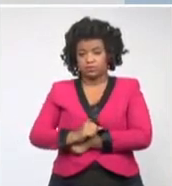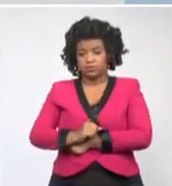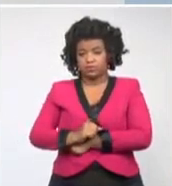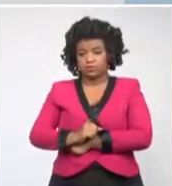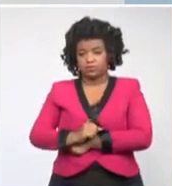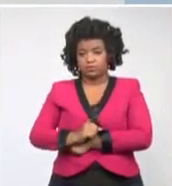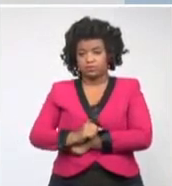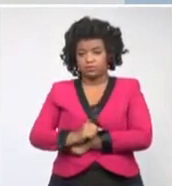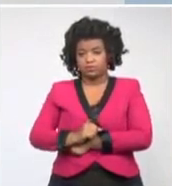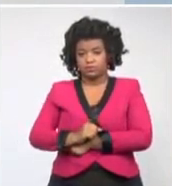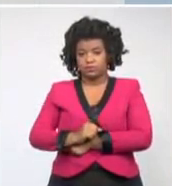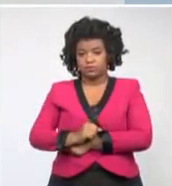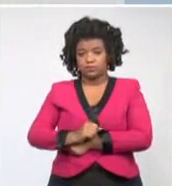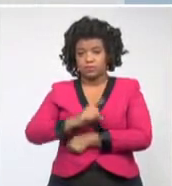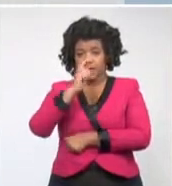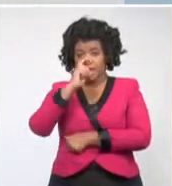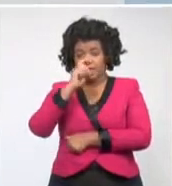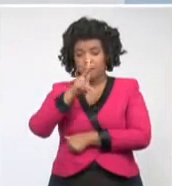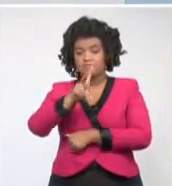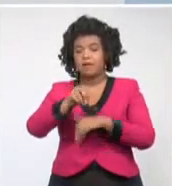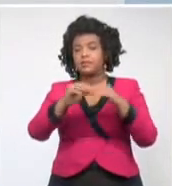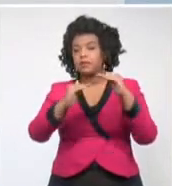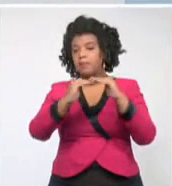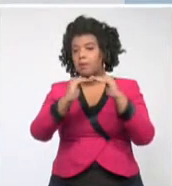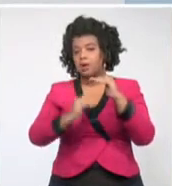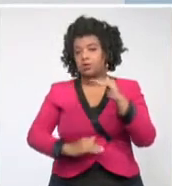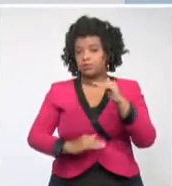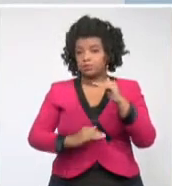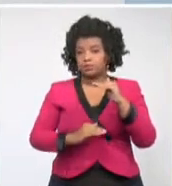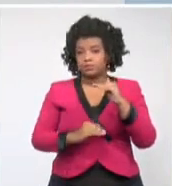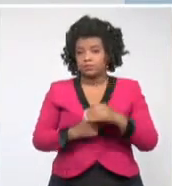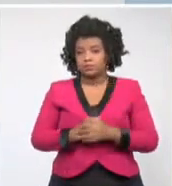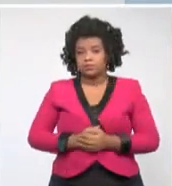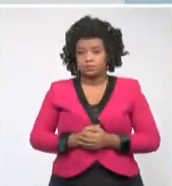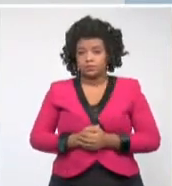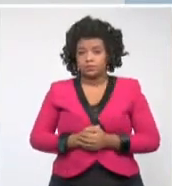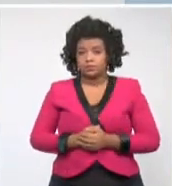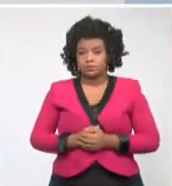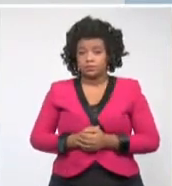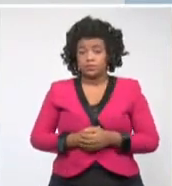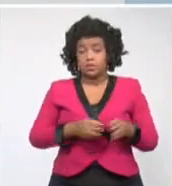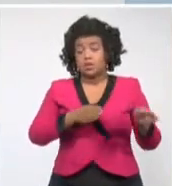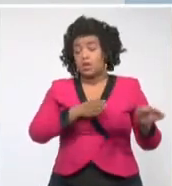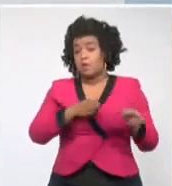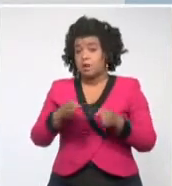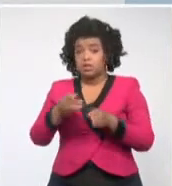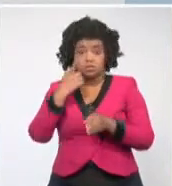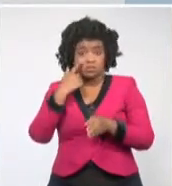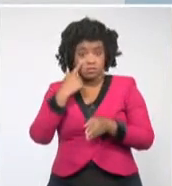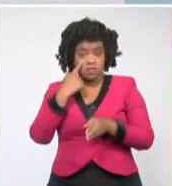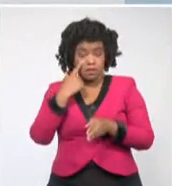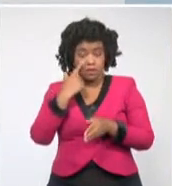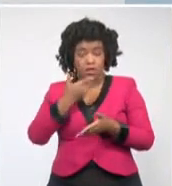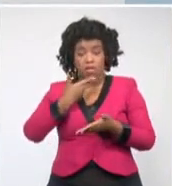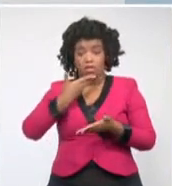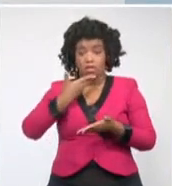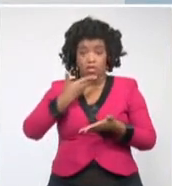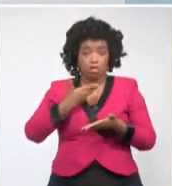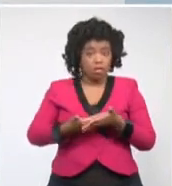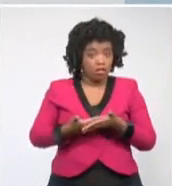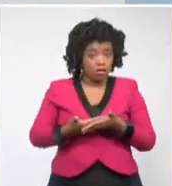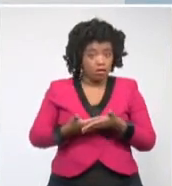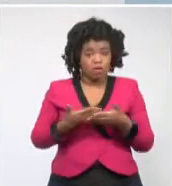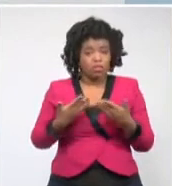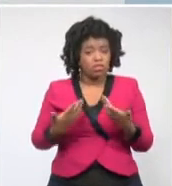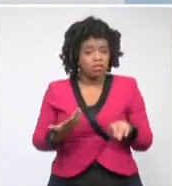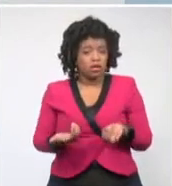tienen menos de 20 años de edad. Y lo que es todavía más significativo desde el punto de vista de